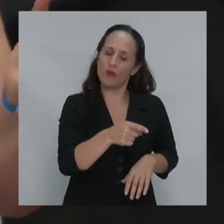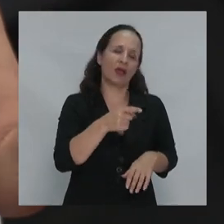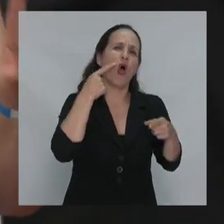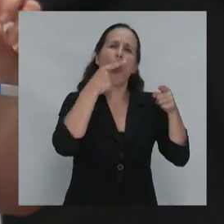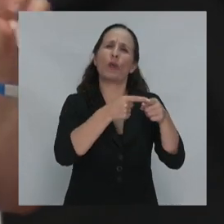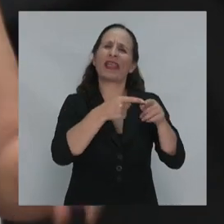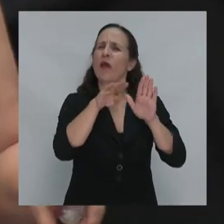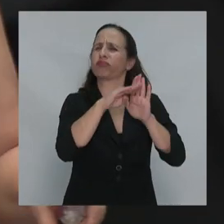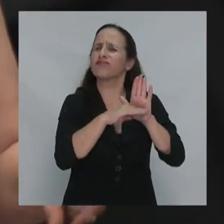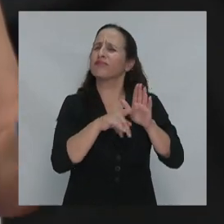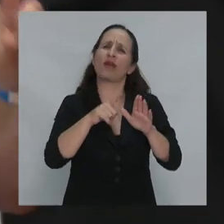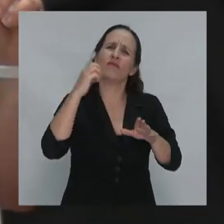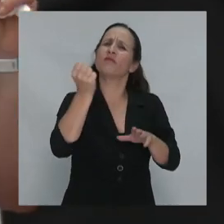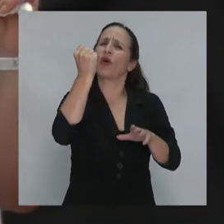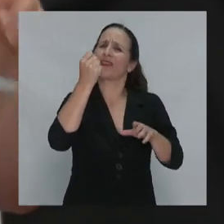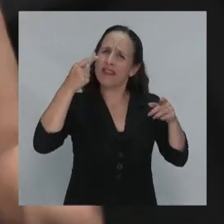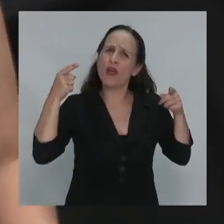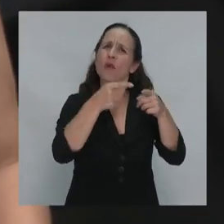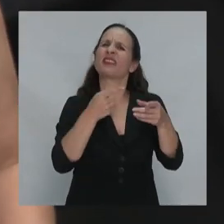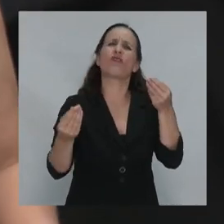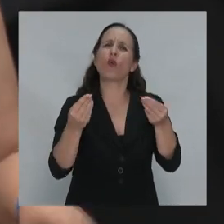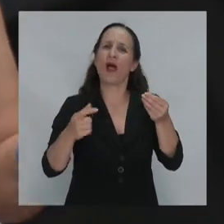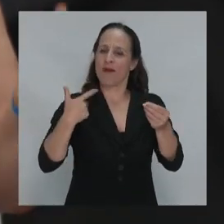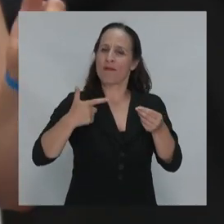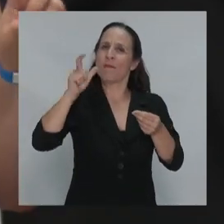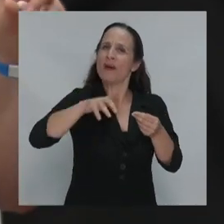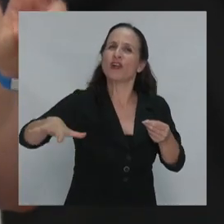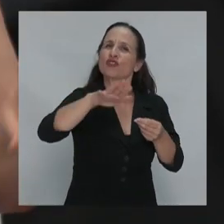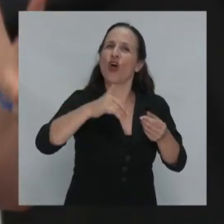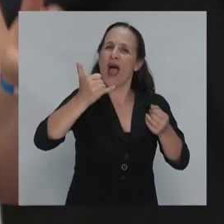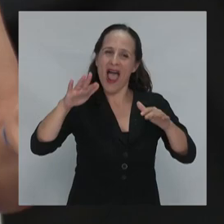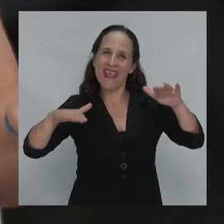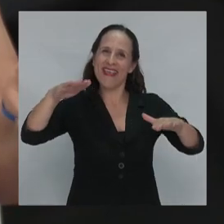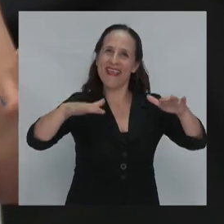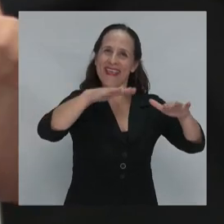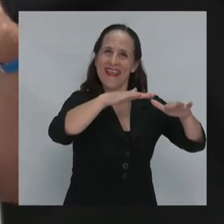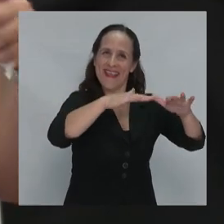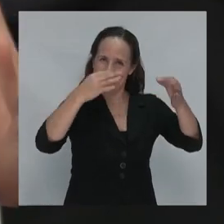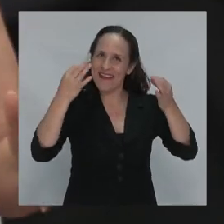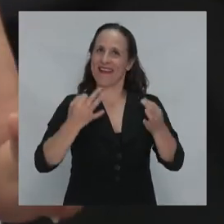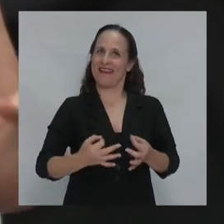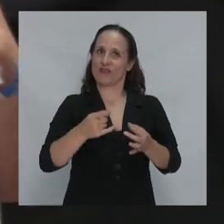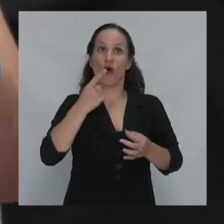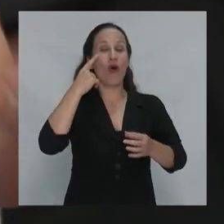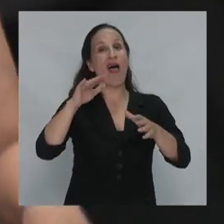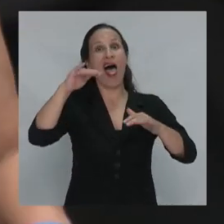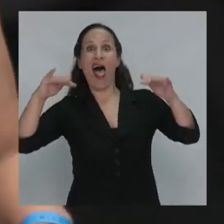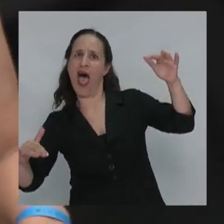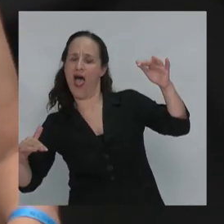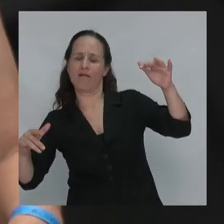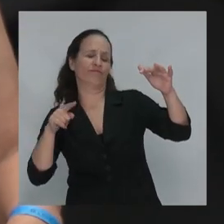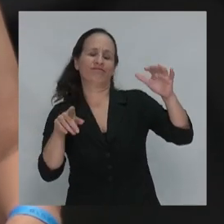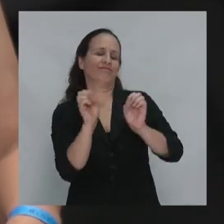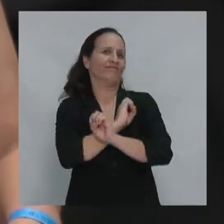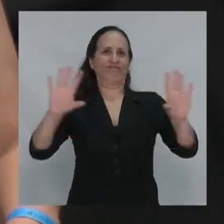objetivos fundamentales ese, el de la justicia social y el de concebir al mundo desigual como un mundo